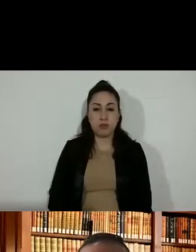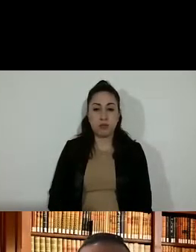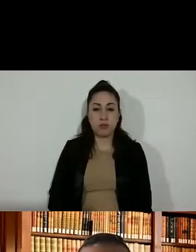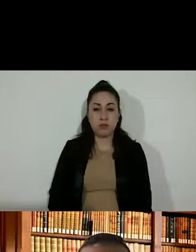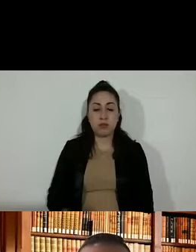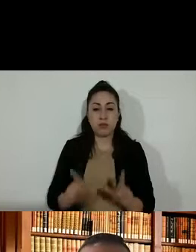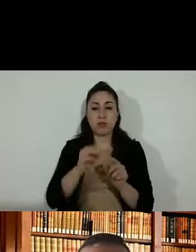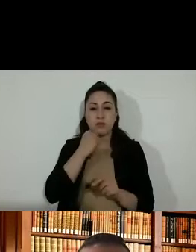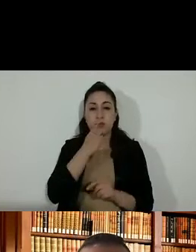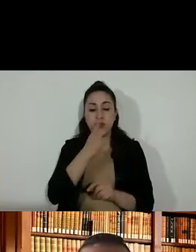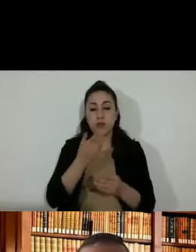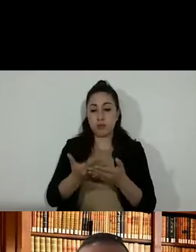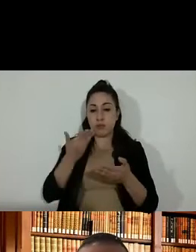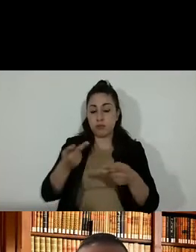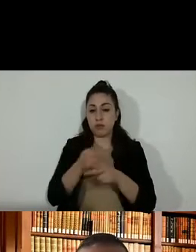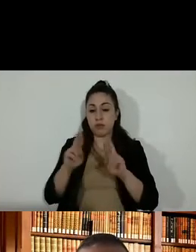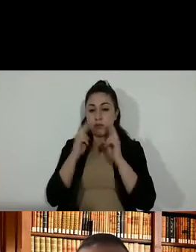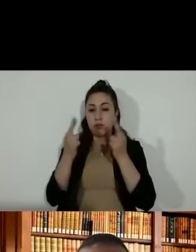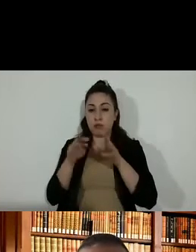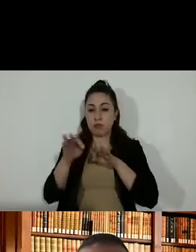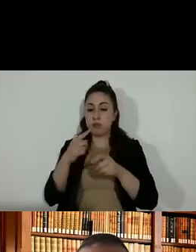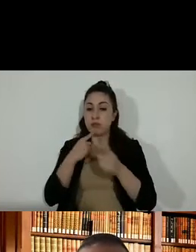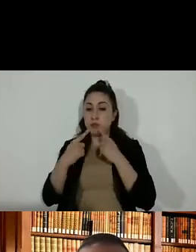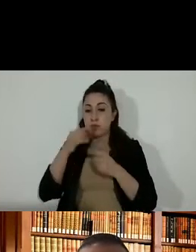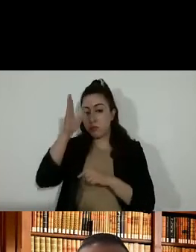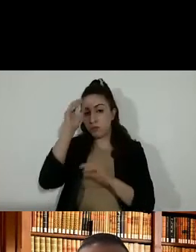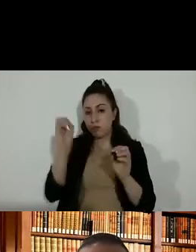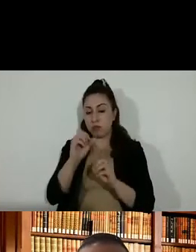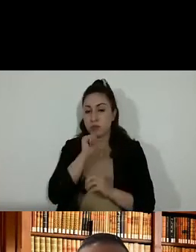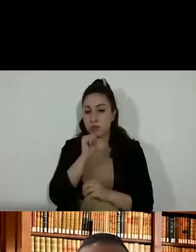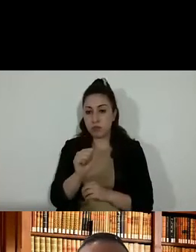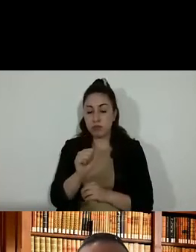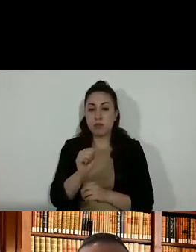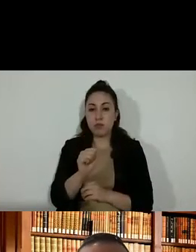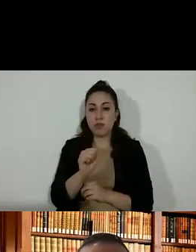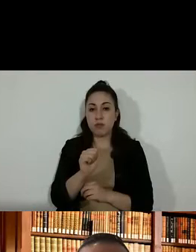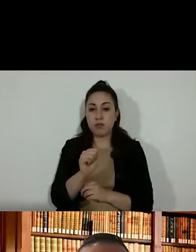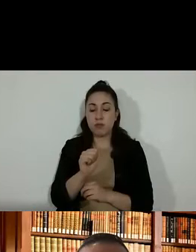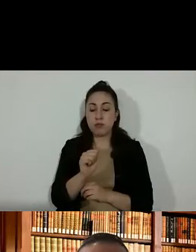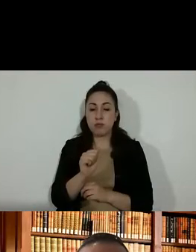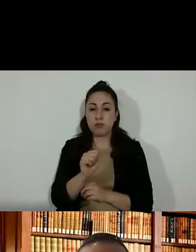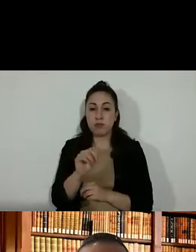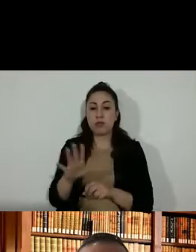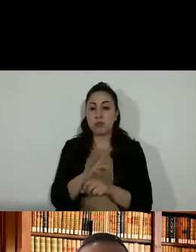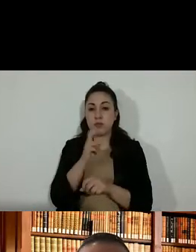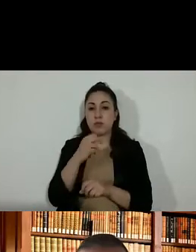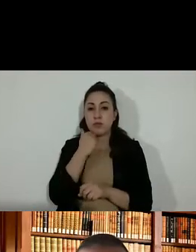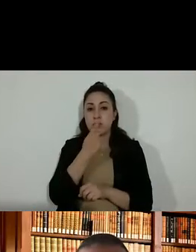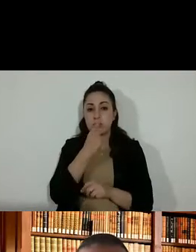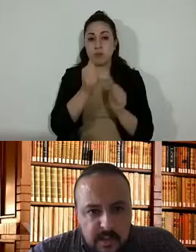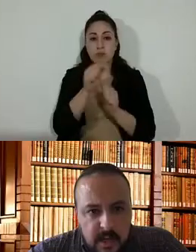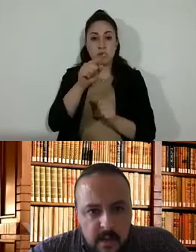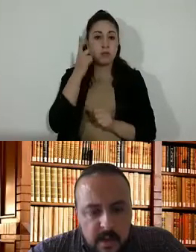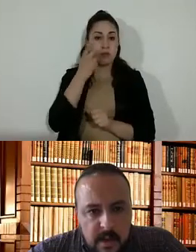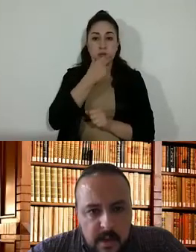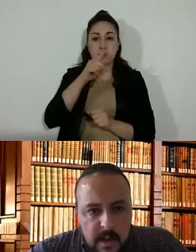mesa de trabajo que tuvimos privada no llegamos a ningún acuerdo. Así que debo de aclarar al diputado Lobo que es falso que